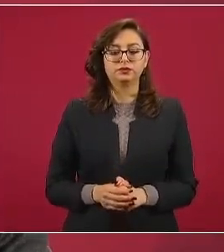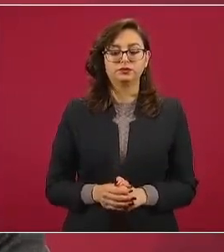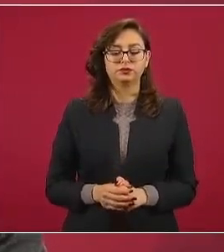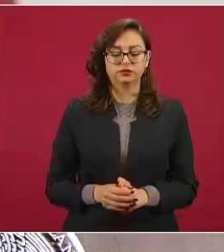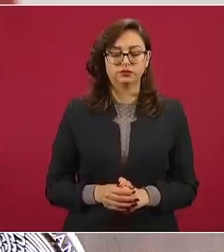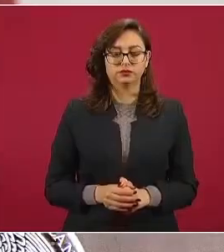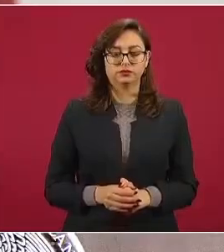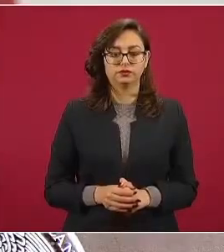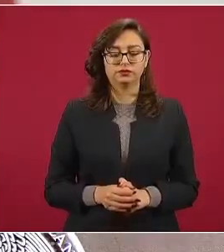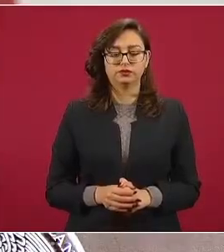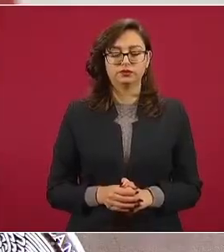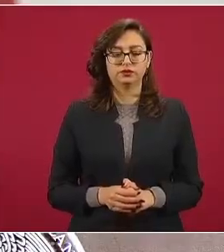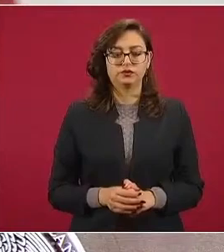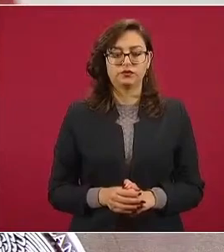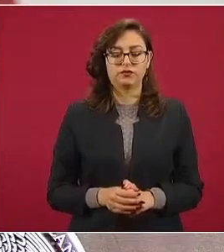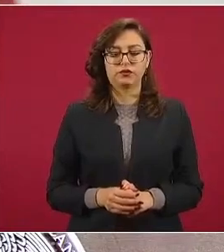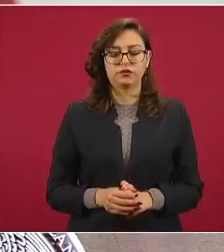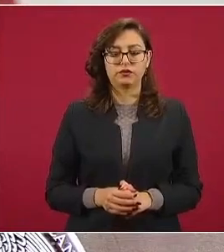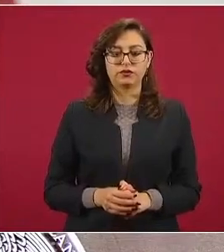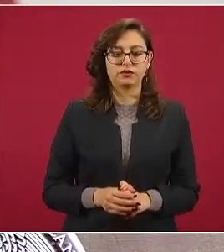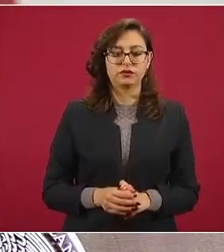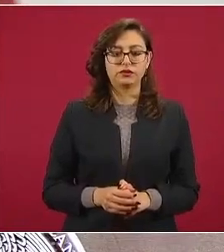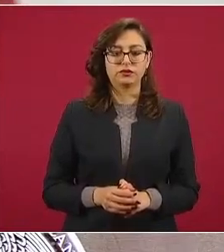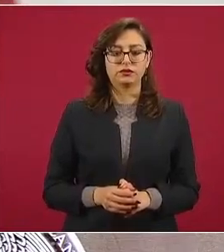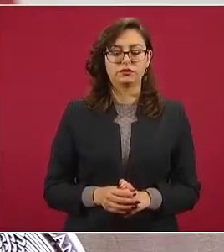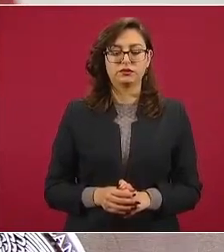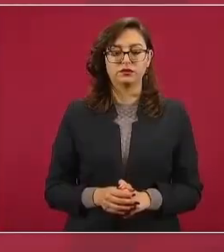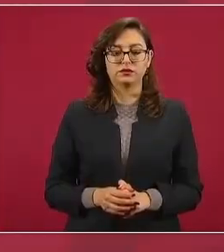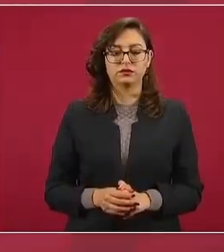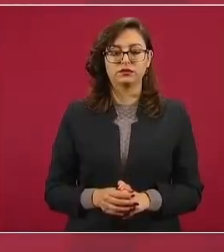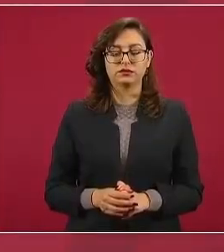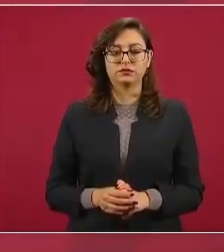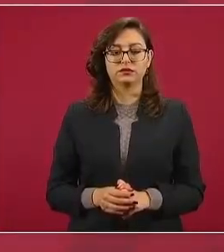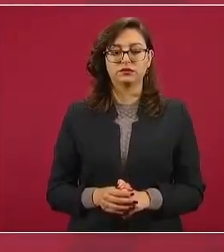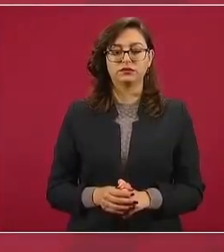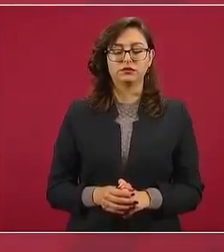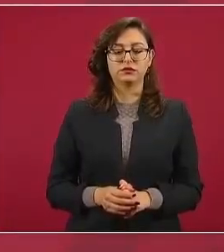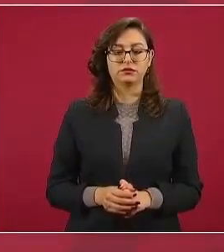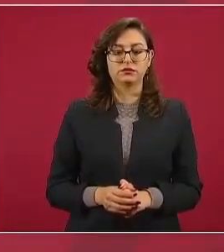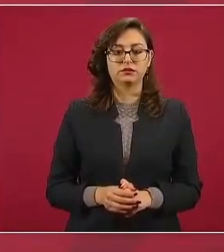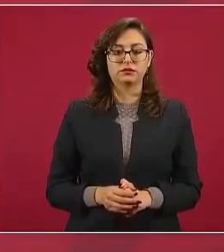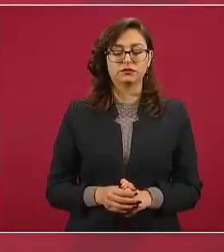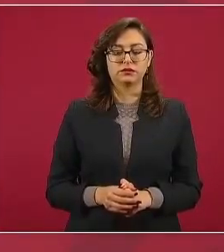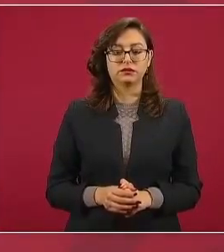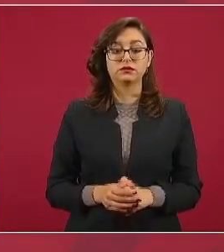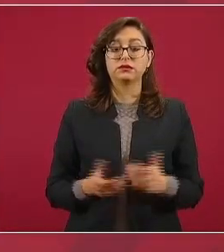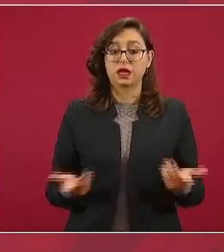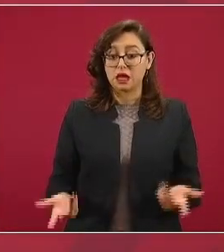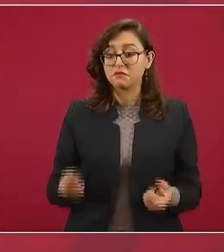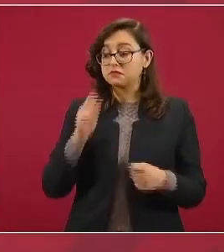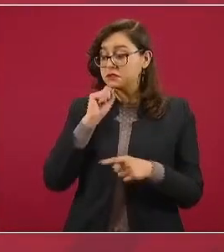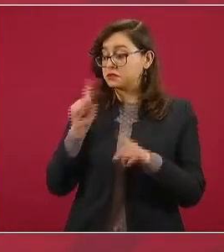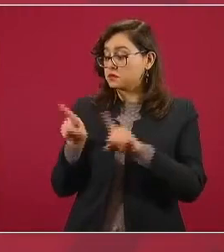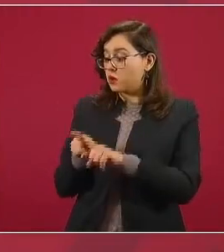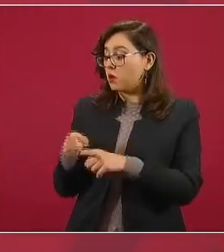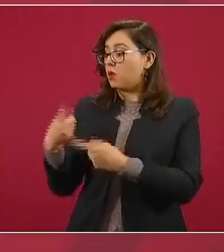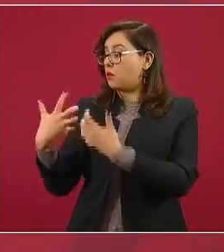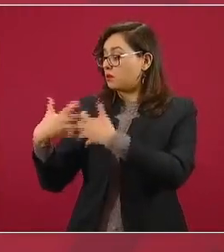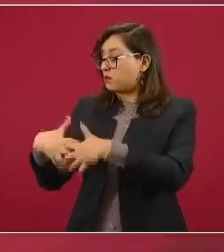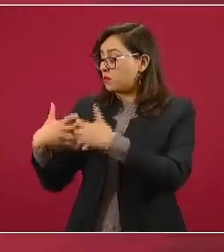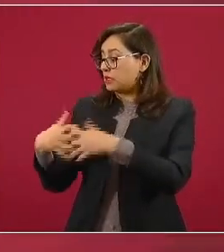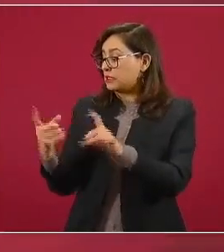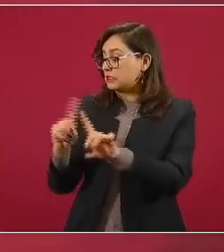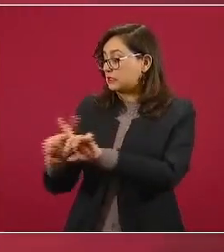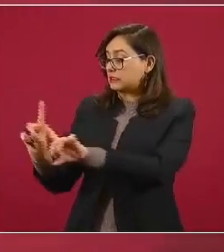También lo que aquí ha insistido mucho el doctor Hugo López-Gatell, la gente no